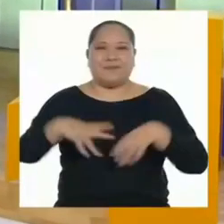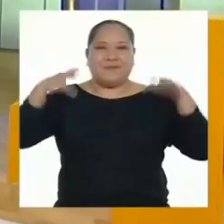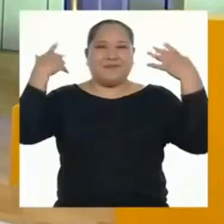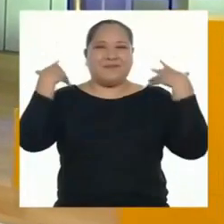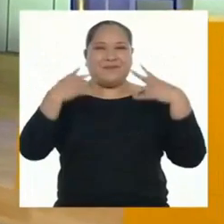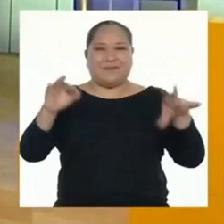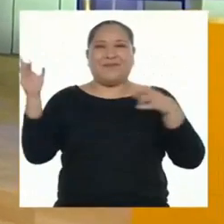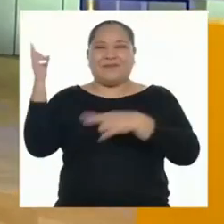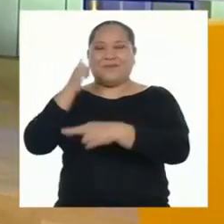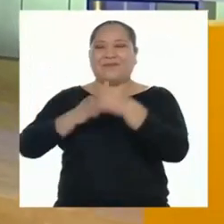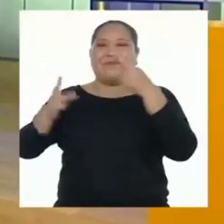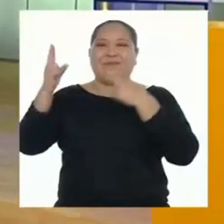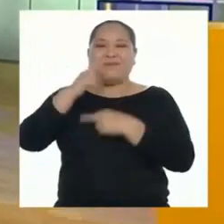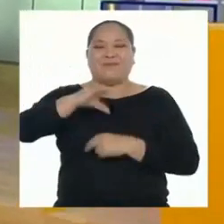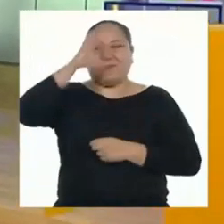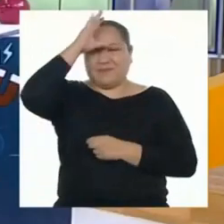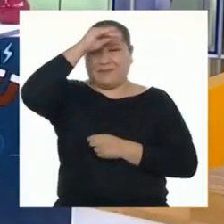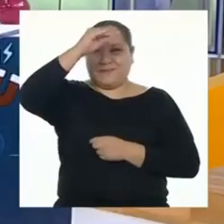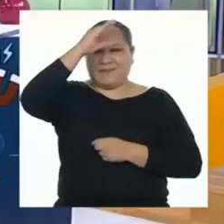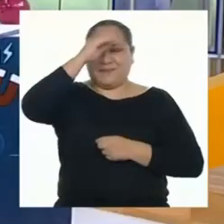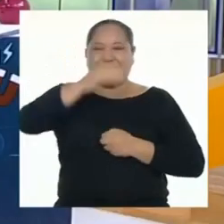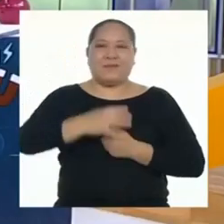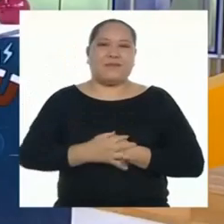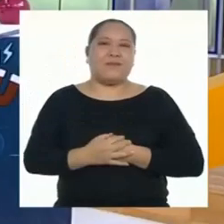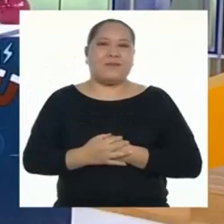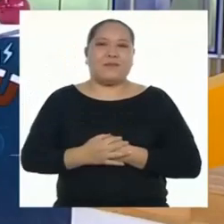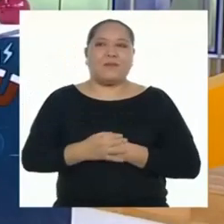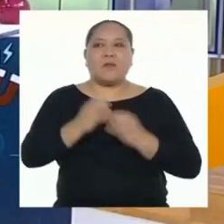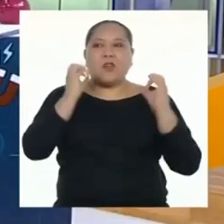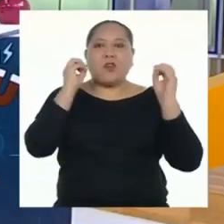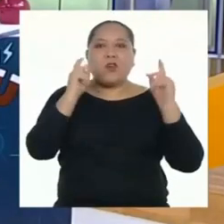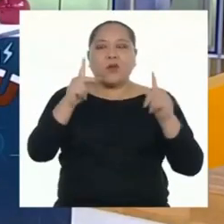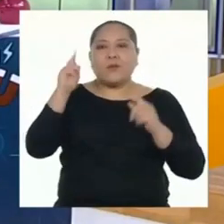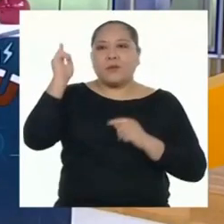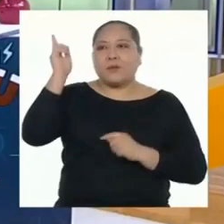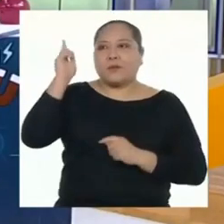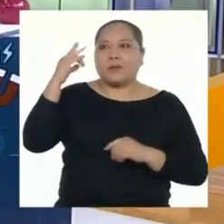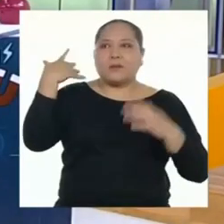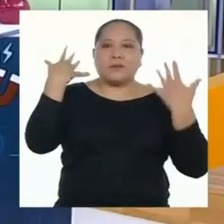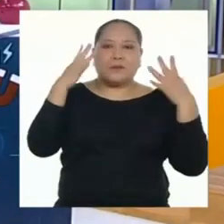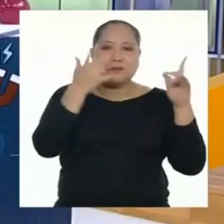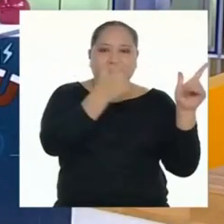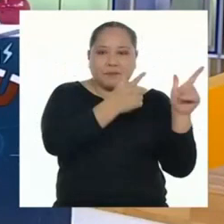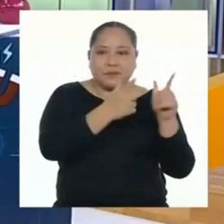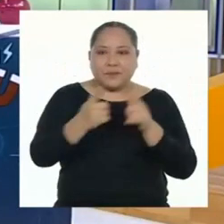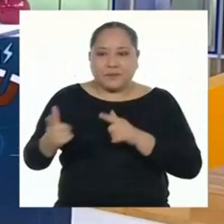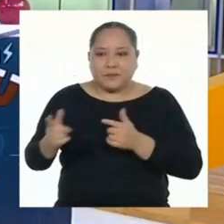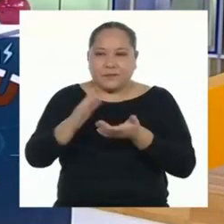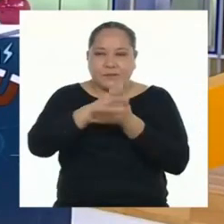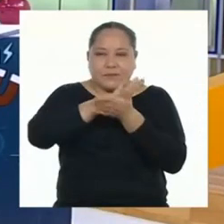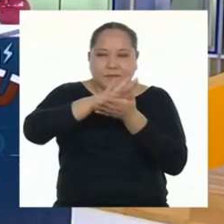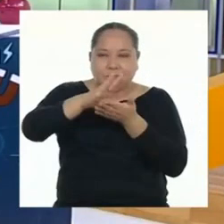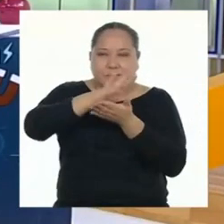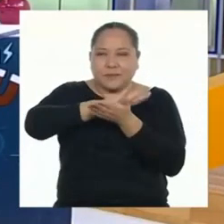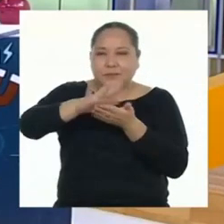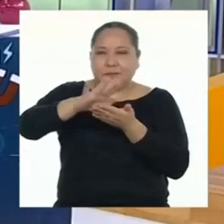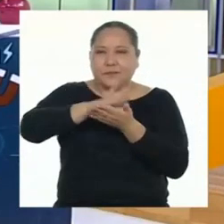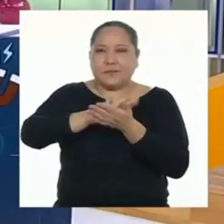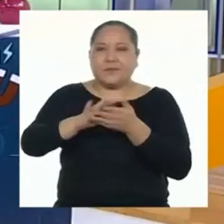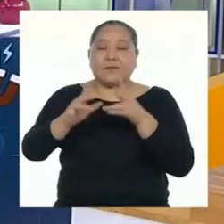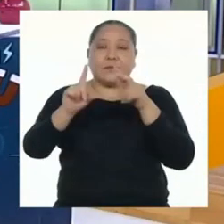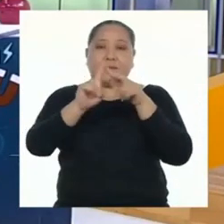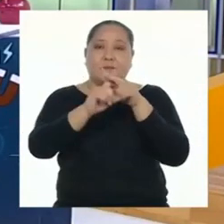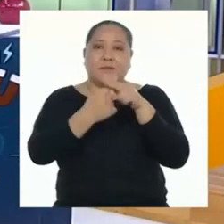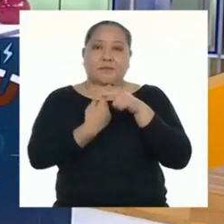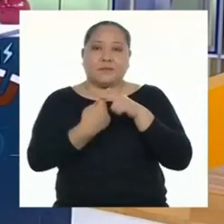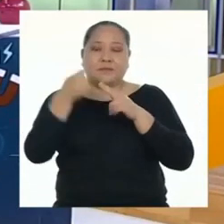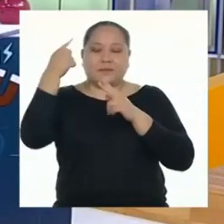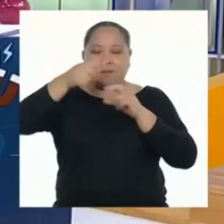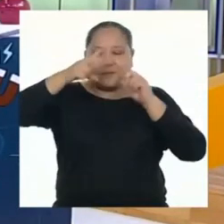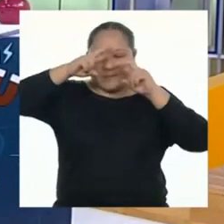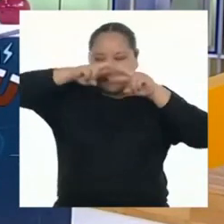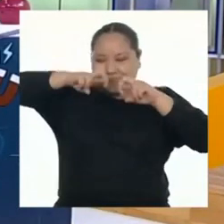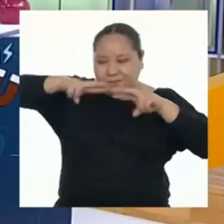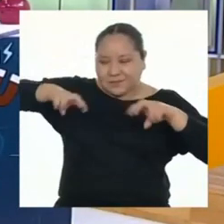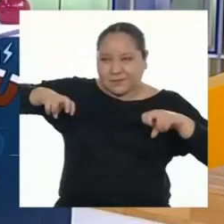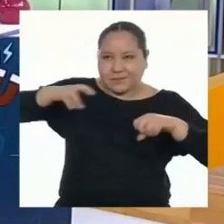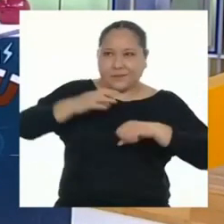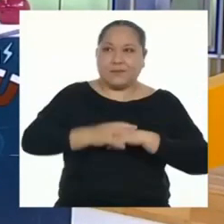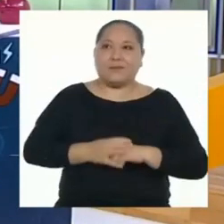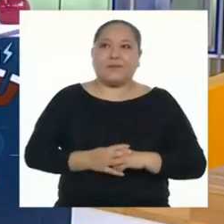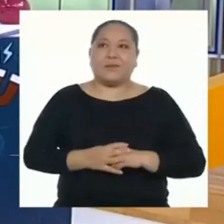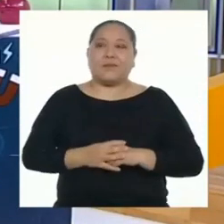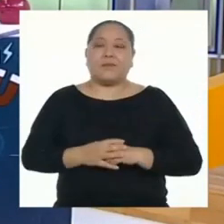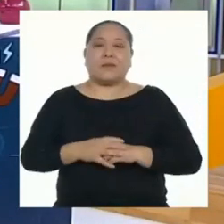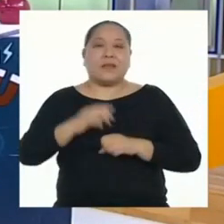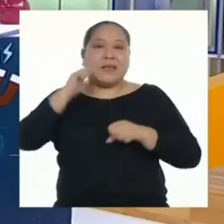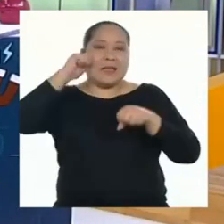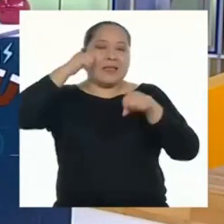¡Estamos de vuelta, chicas y chicos! Bueno, profesora, ya está todo listo y desinfectado. Empecemos con nuestra indagación.